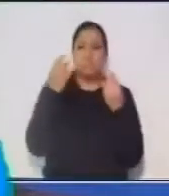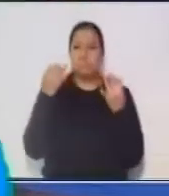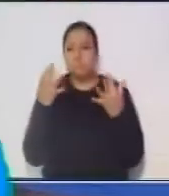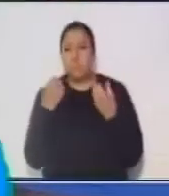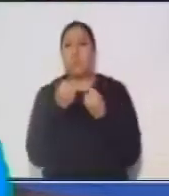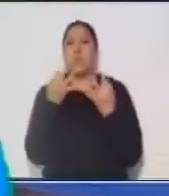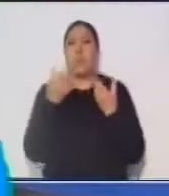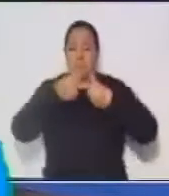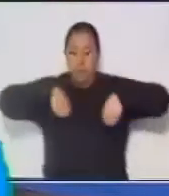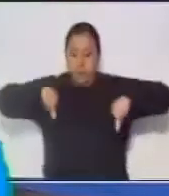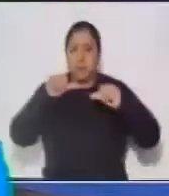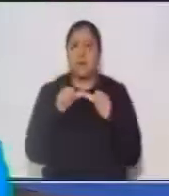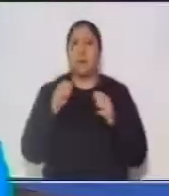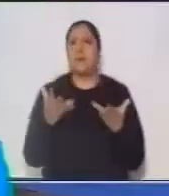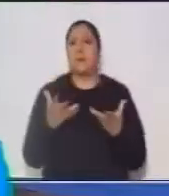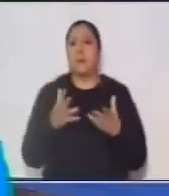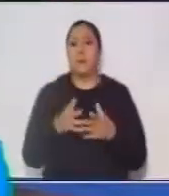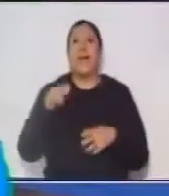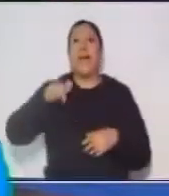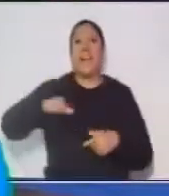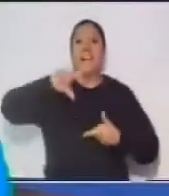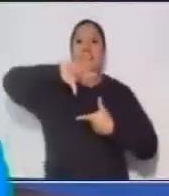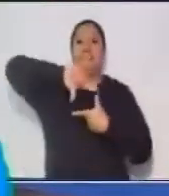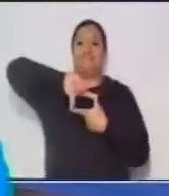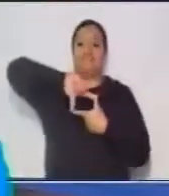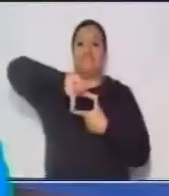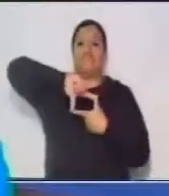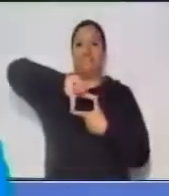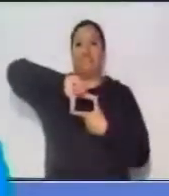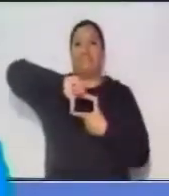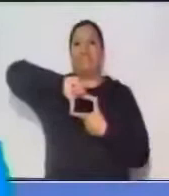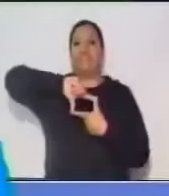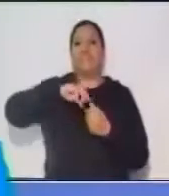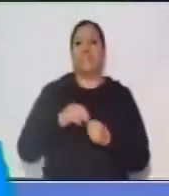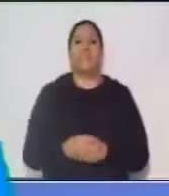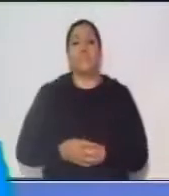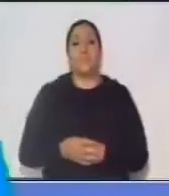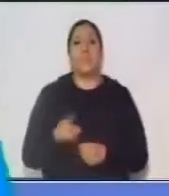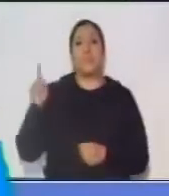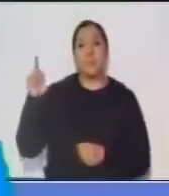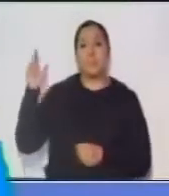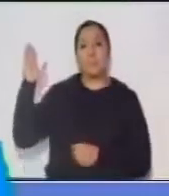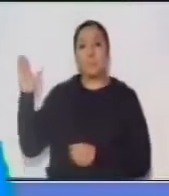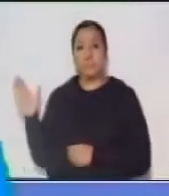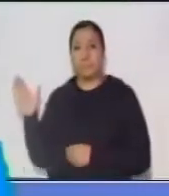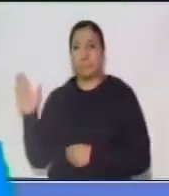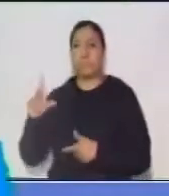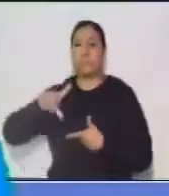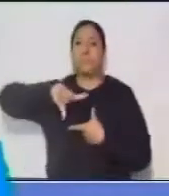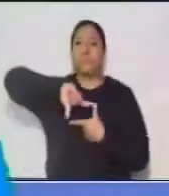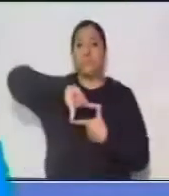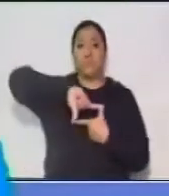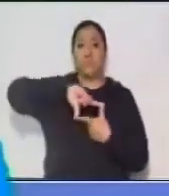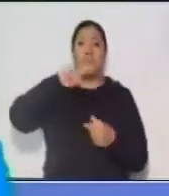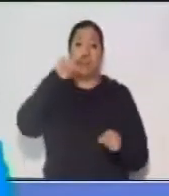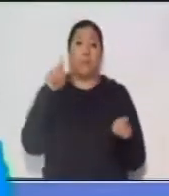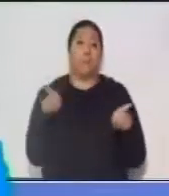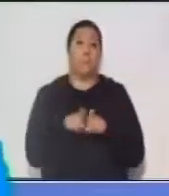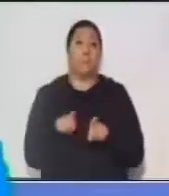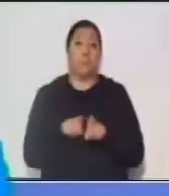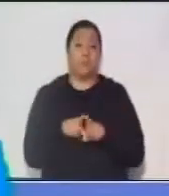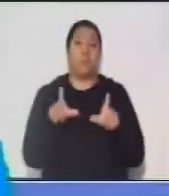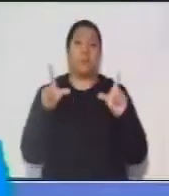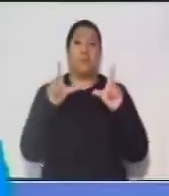este caso es el rectángulo. El rectángulo es también un cuadrilátero con